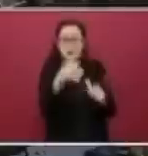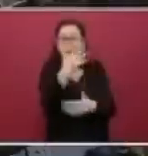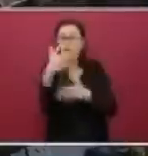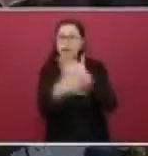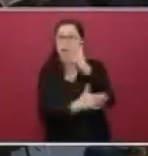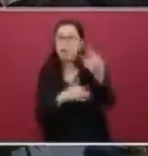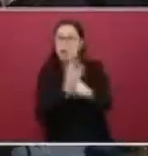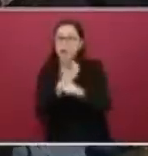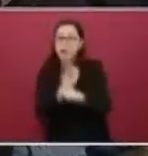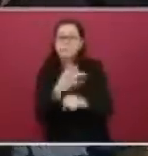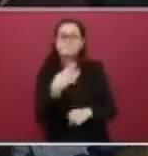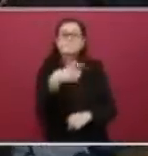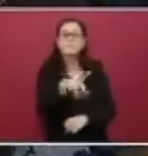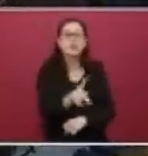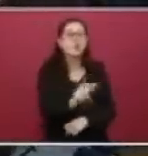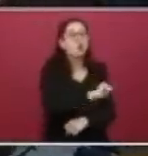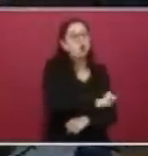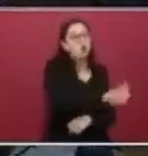extranjeras